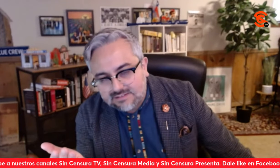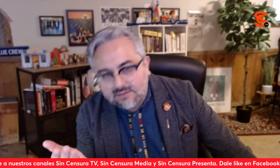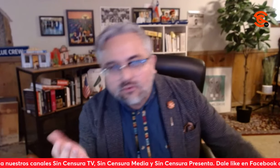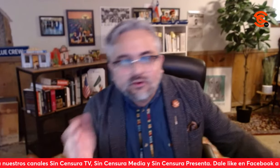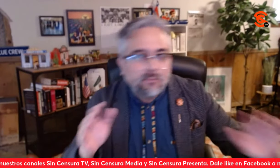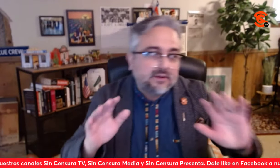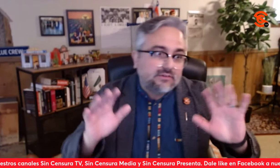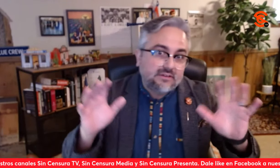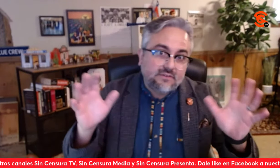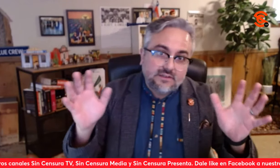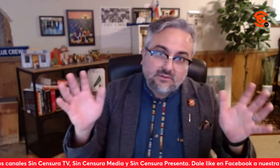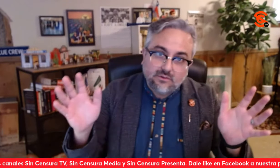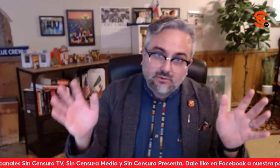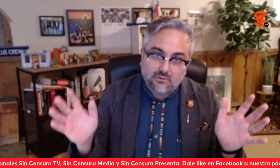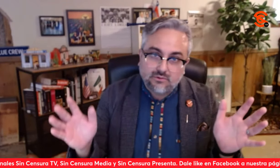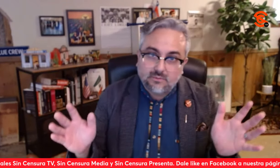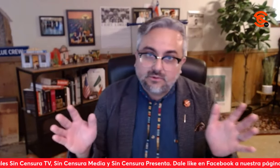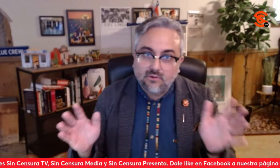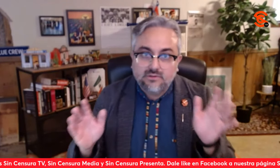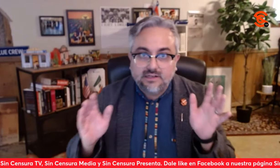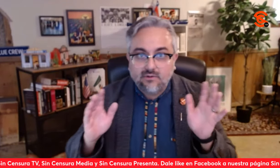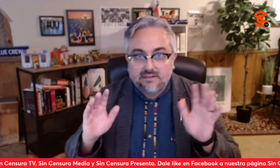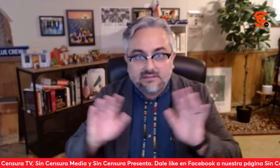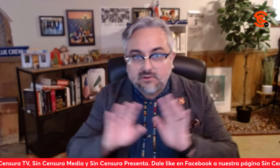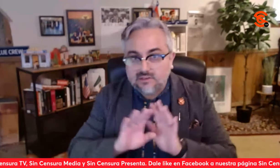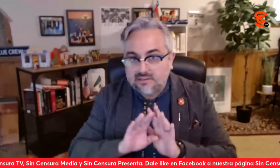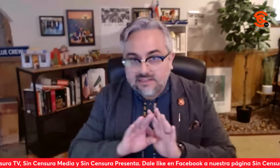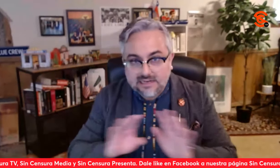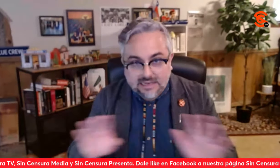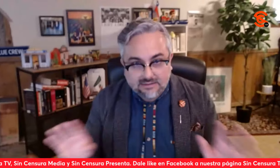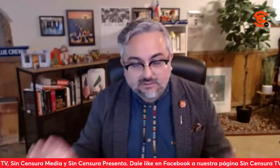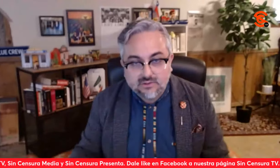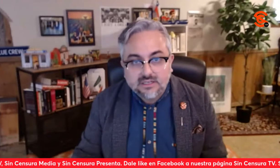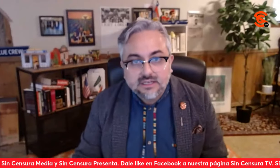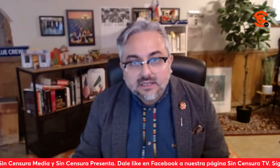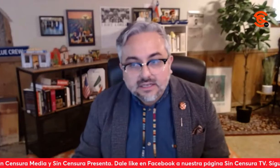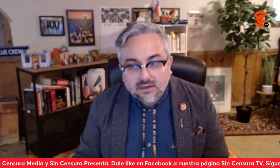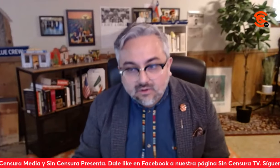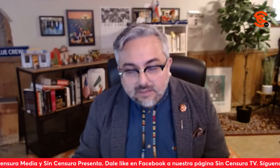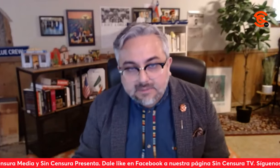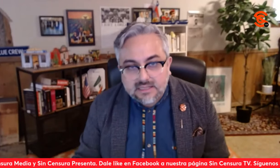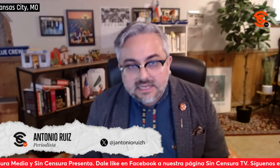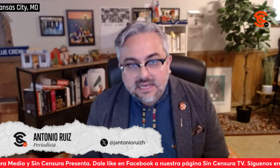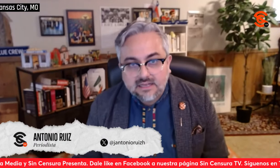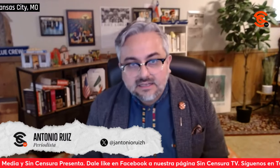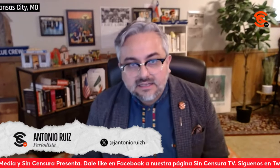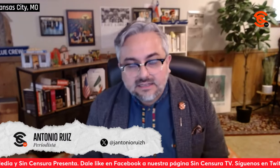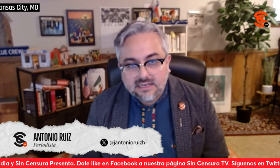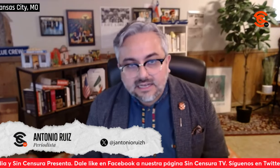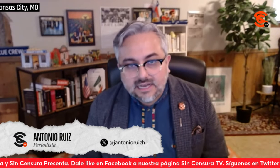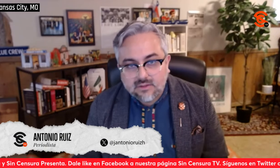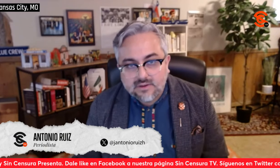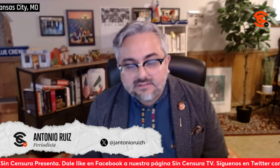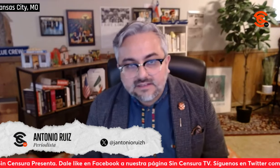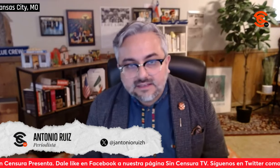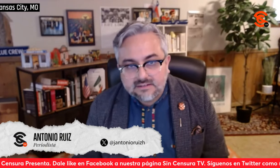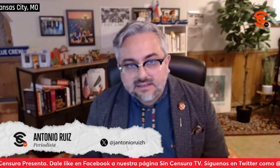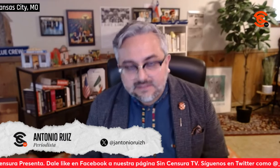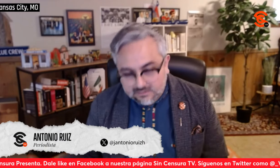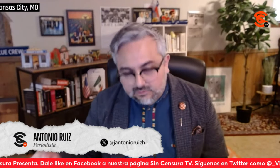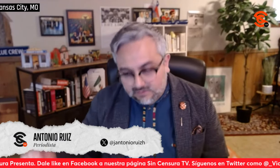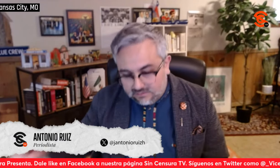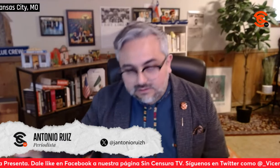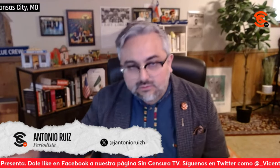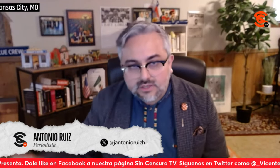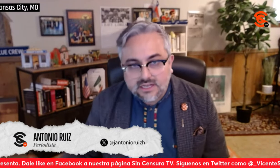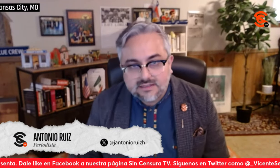al al cens al fuego y no porque yo esté defendiendo a los rusos eh Porque luego salen con esas cosas y ni al caso lo que pedía el delegado este es que